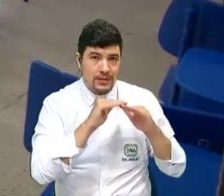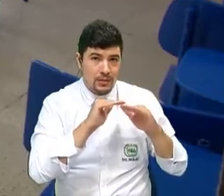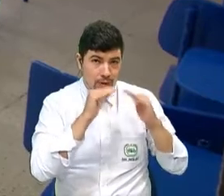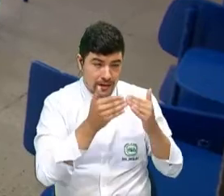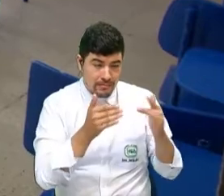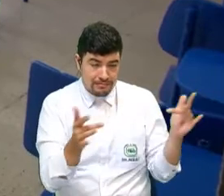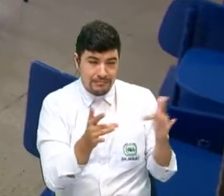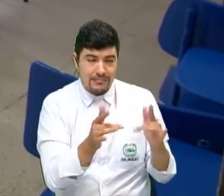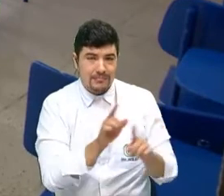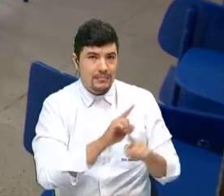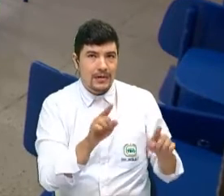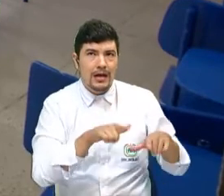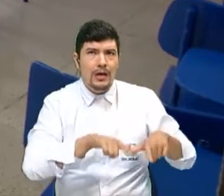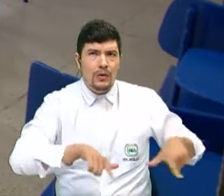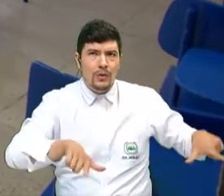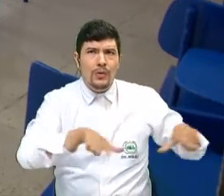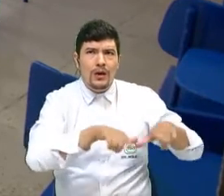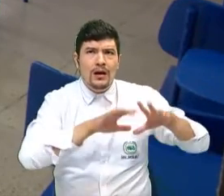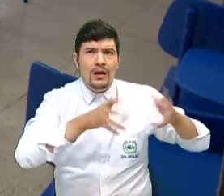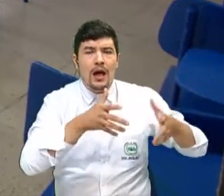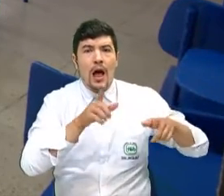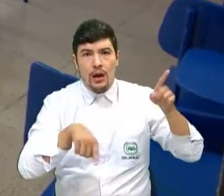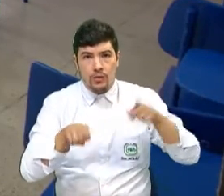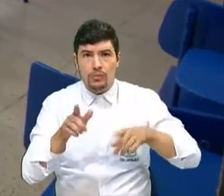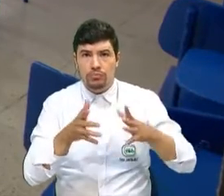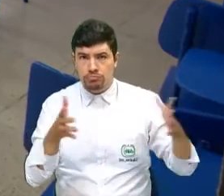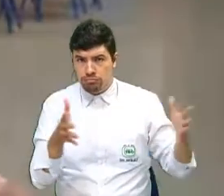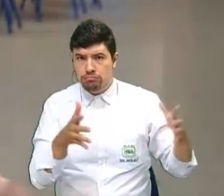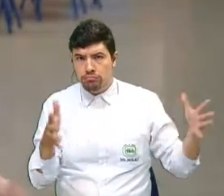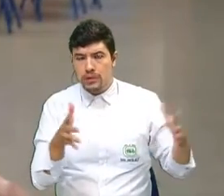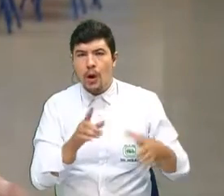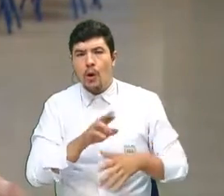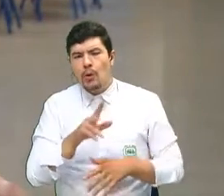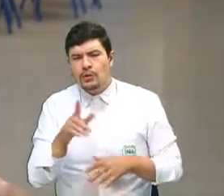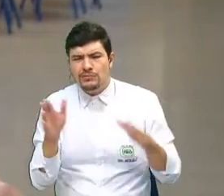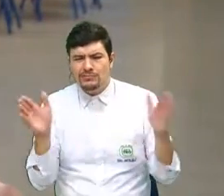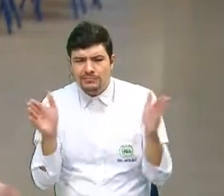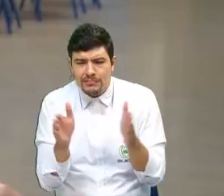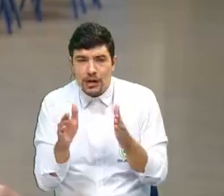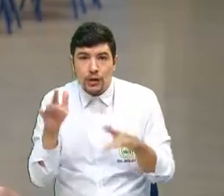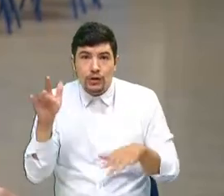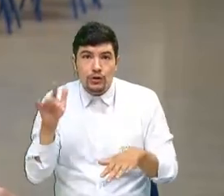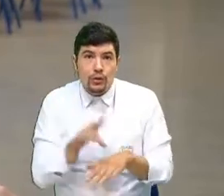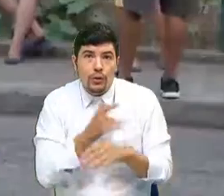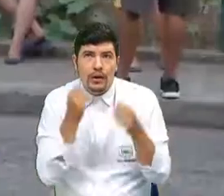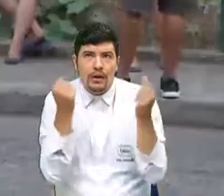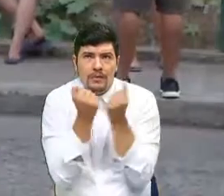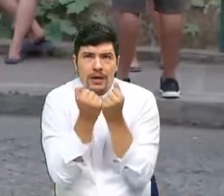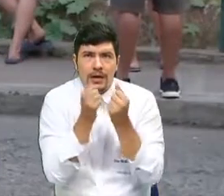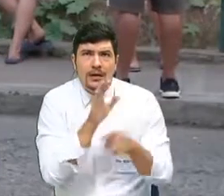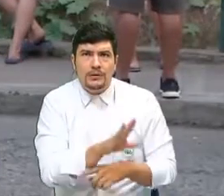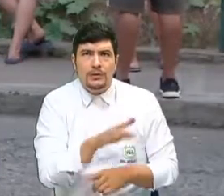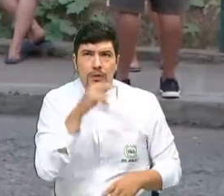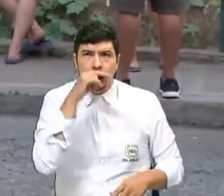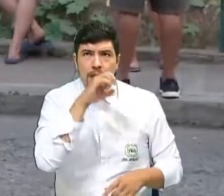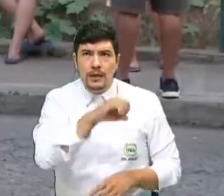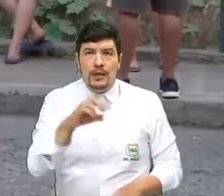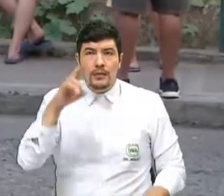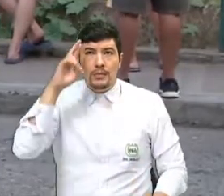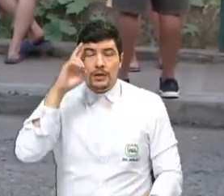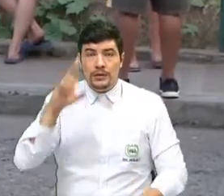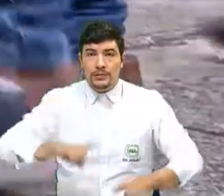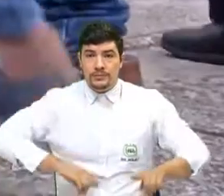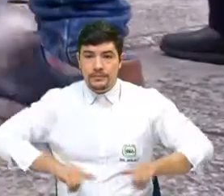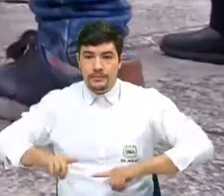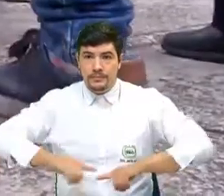ubicados en salones hay unos medianamente amplios y otros muy pequeños intelecto acá nos toca llenar niños las administraciones salientes